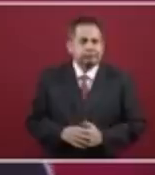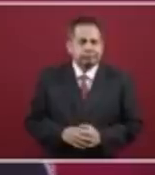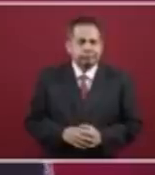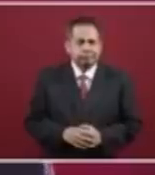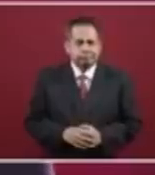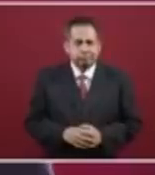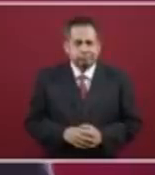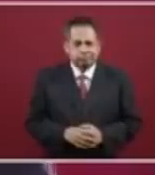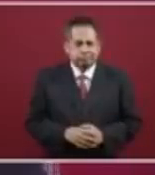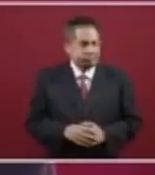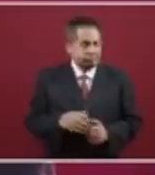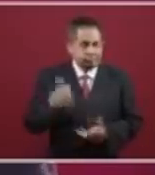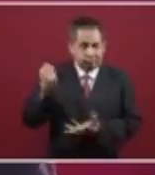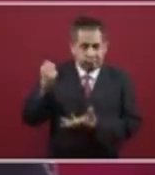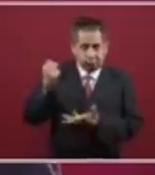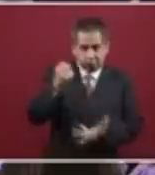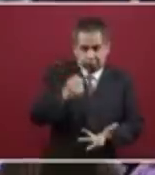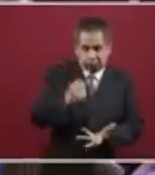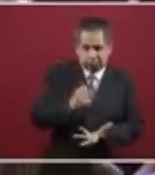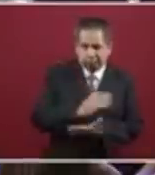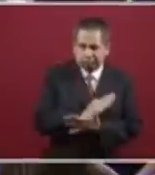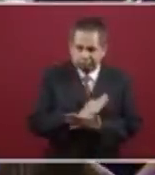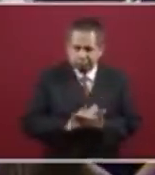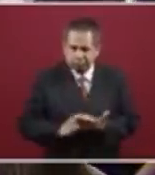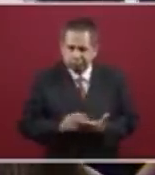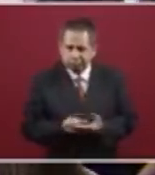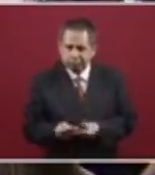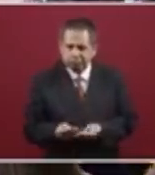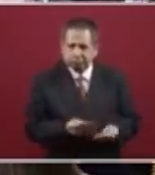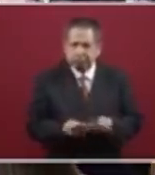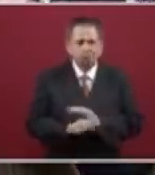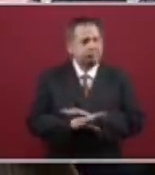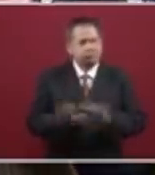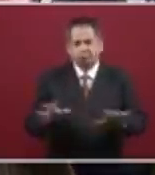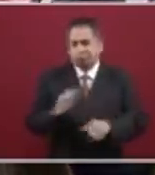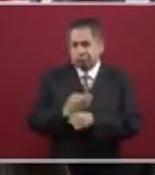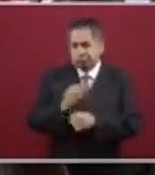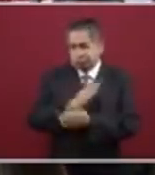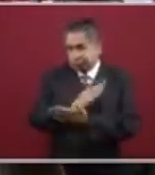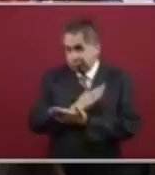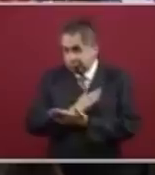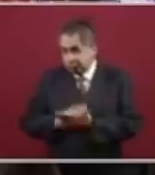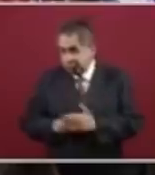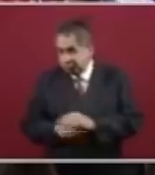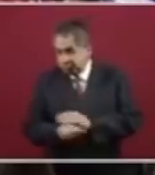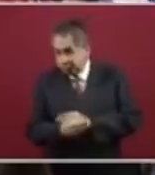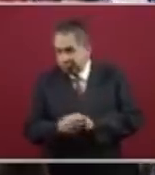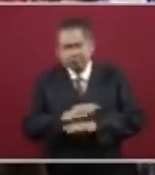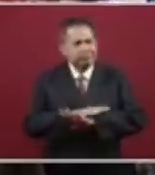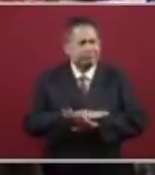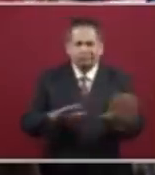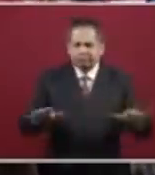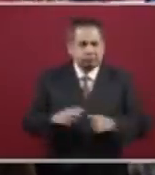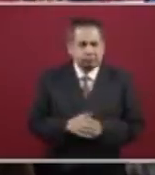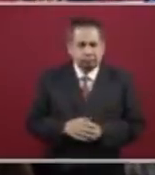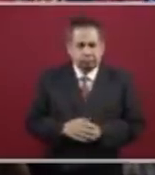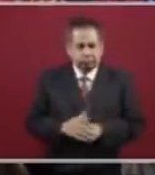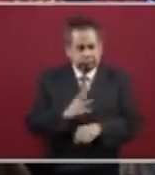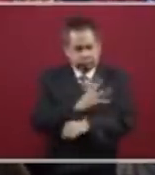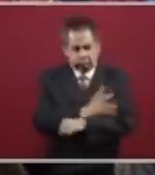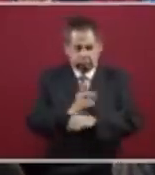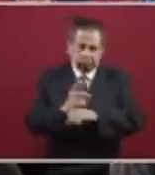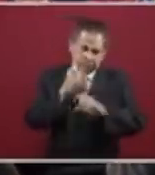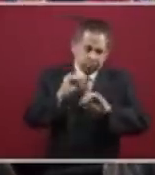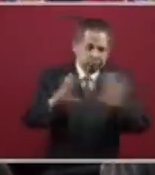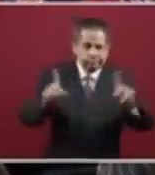el dinero del presupuesto. Entonces ya no hay moches, ahora es un procedimiento